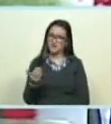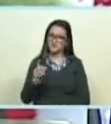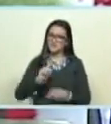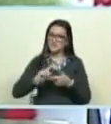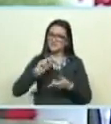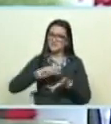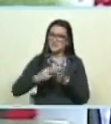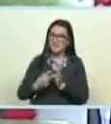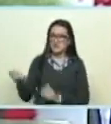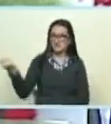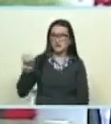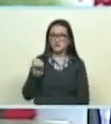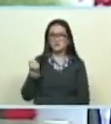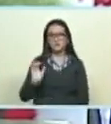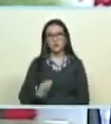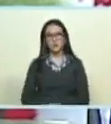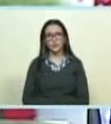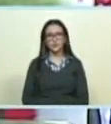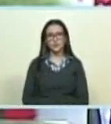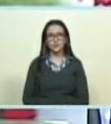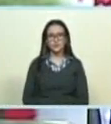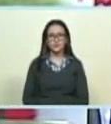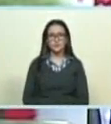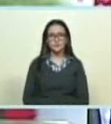Traición. Traición.